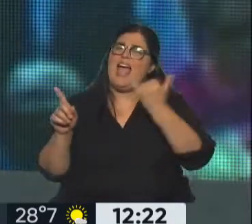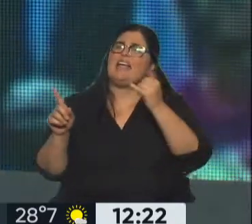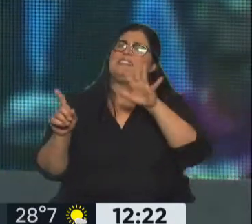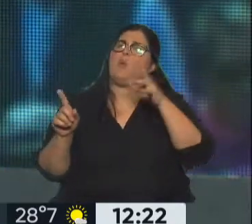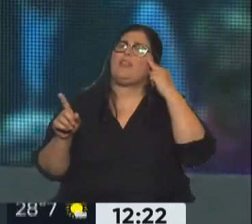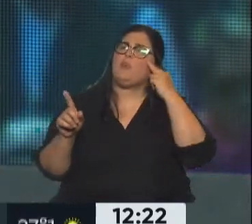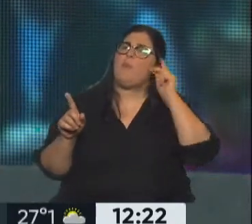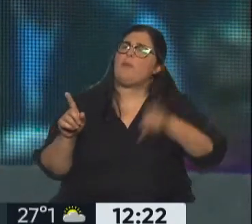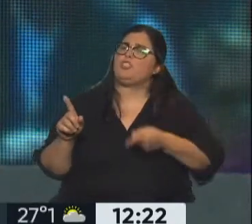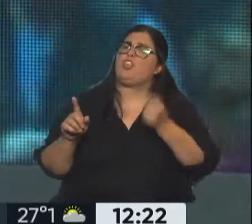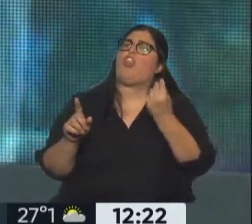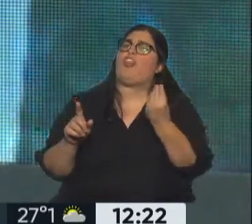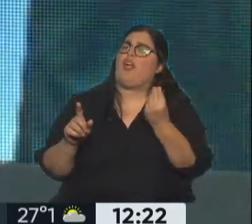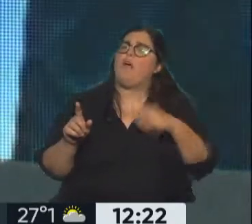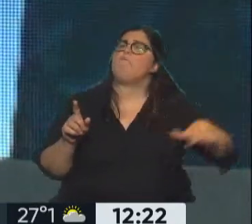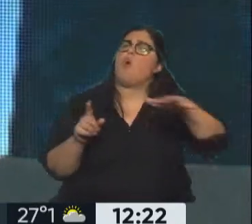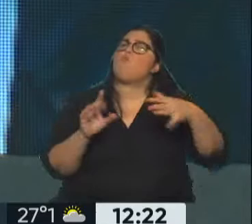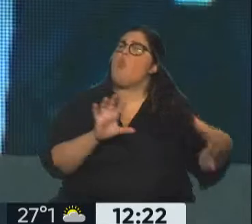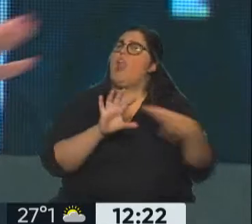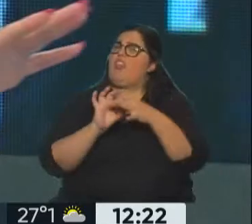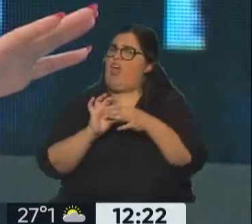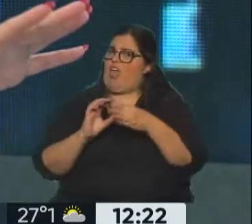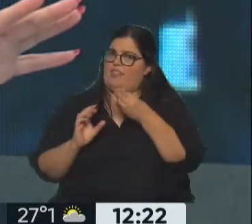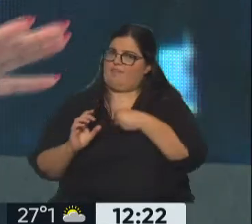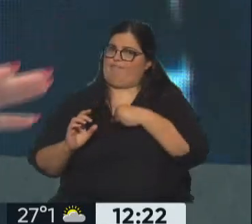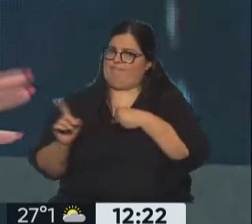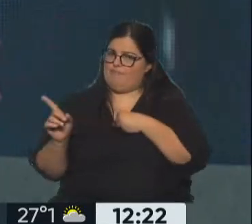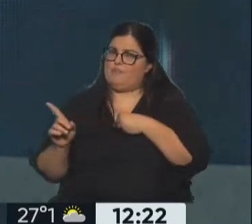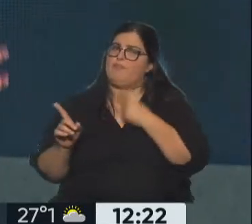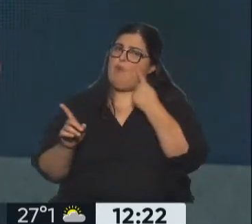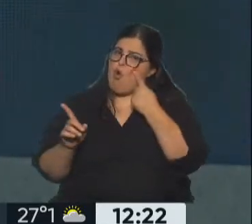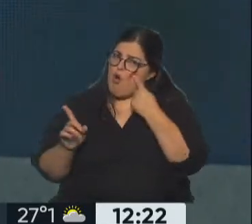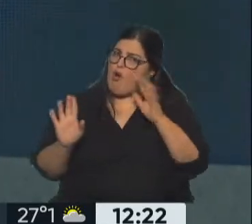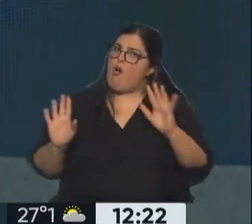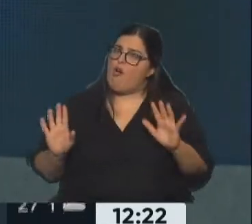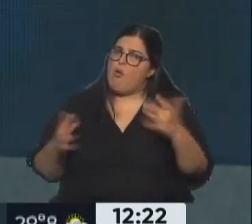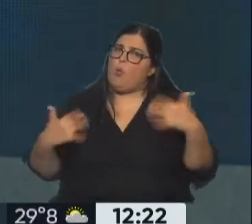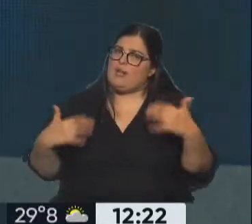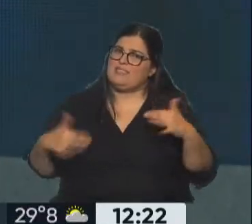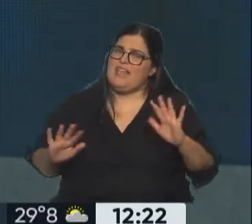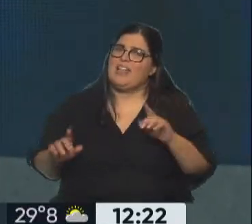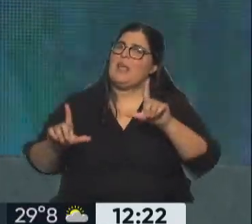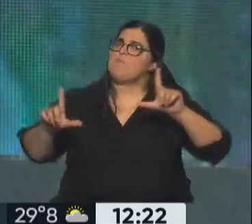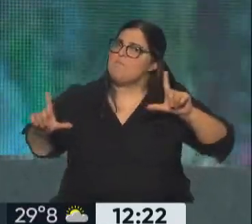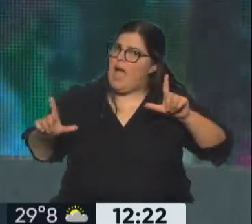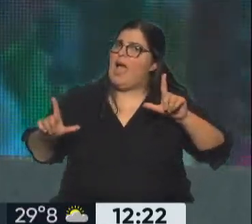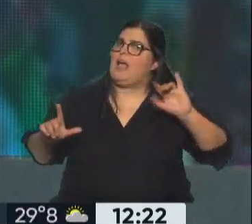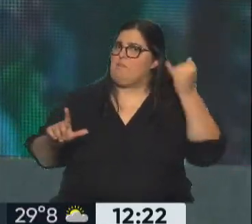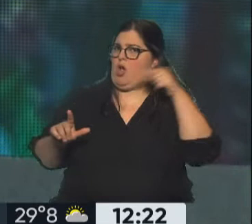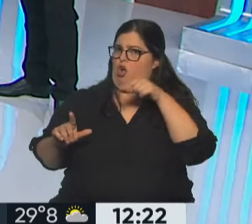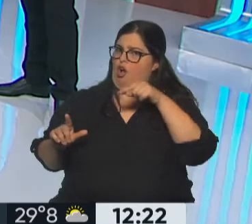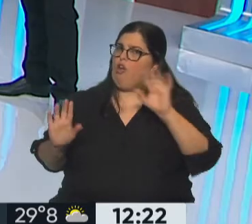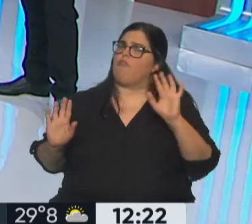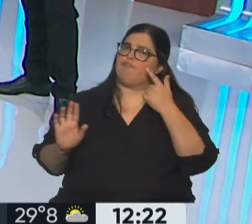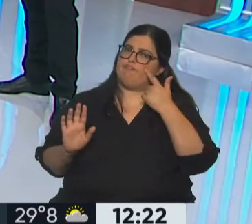¿no? En todo este contexto de crisis. No es poco, ¿eh? No es poco, de hecho diría que está entre los mejores, con mejor imagen, digamos, y el 27 va a